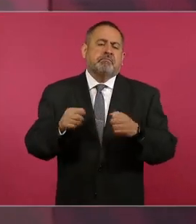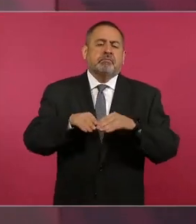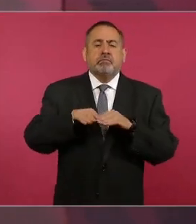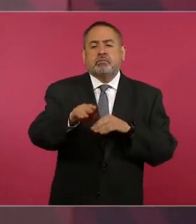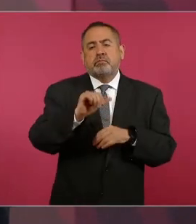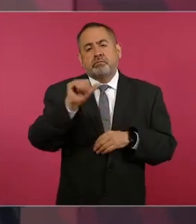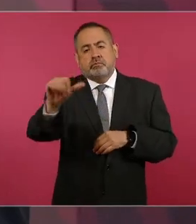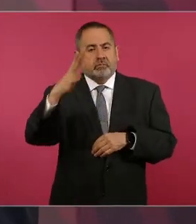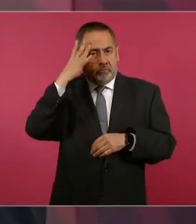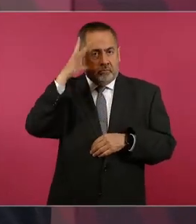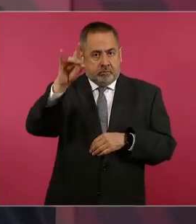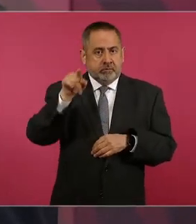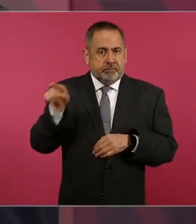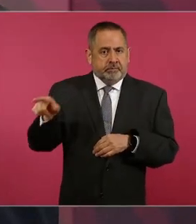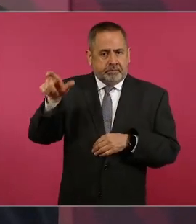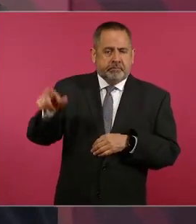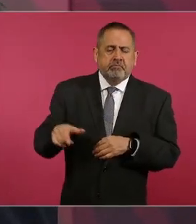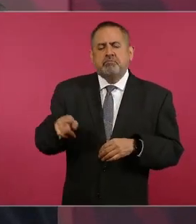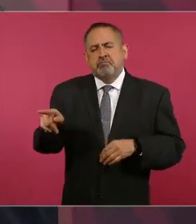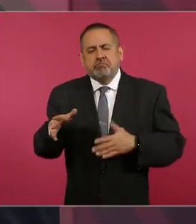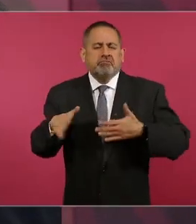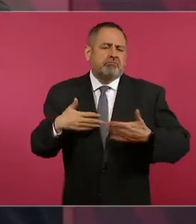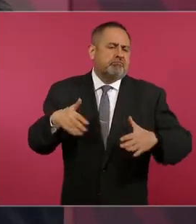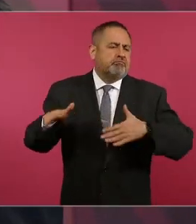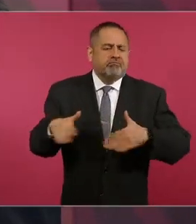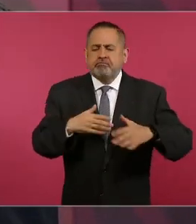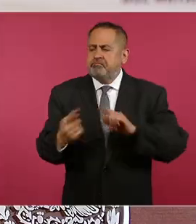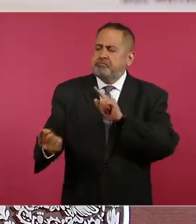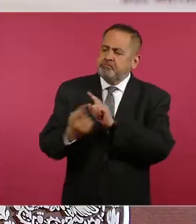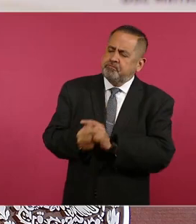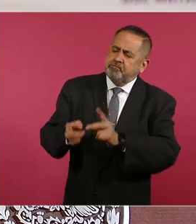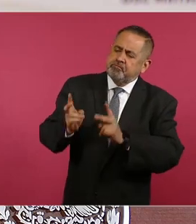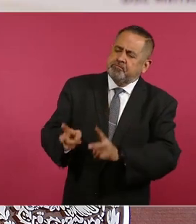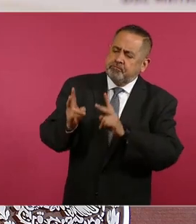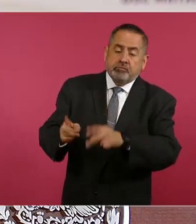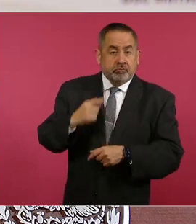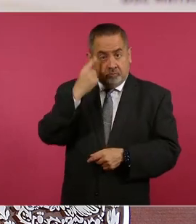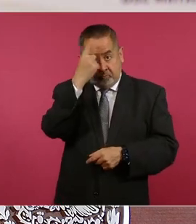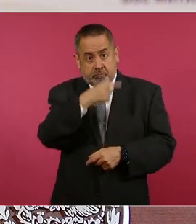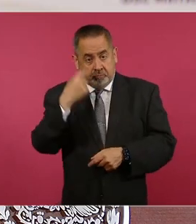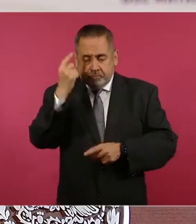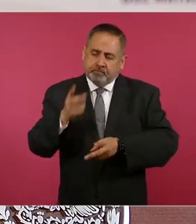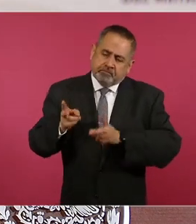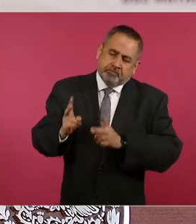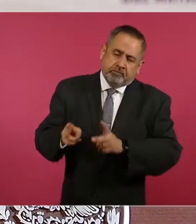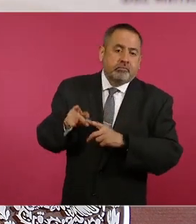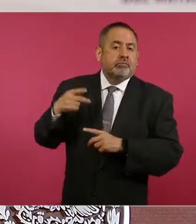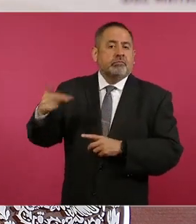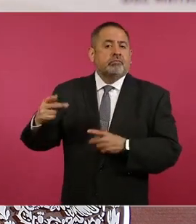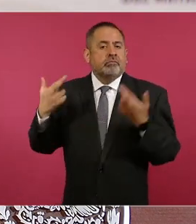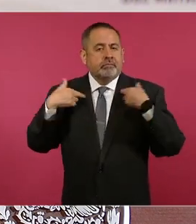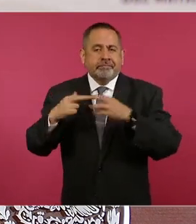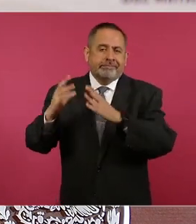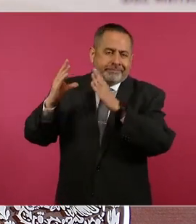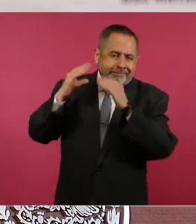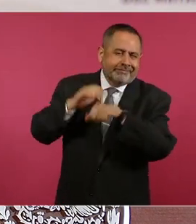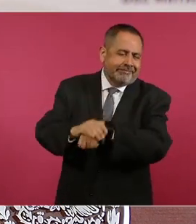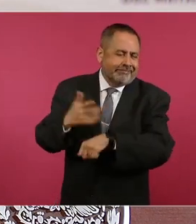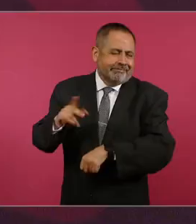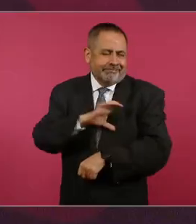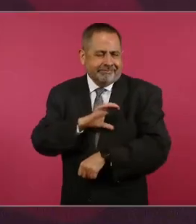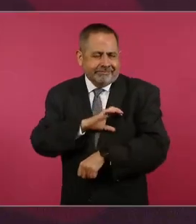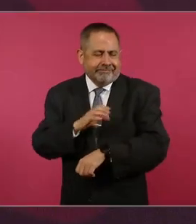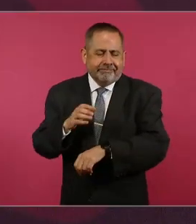Cuernavaca, caminó y platicó durante más de una hora con su maestro, amigo, compañero